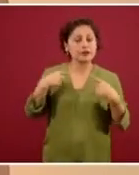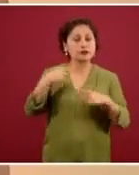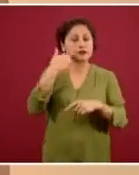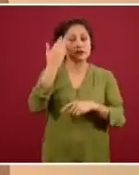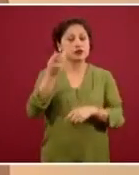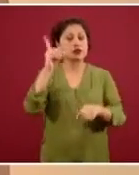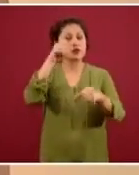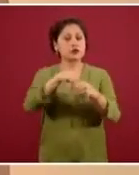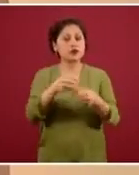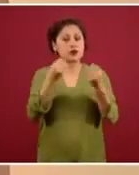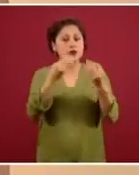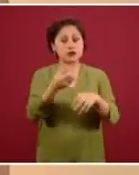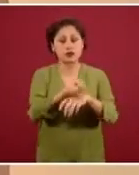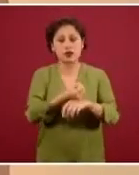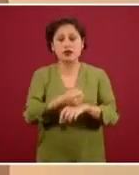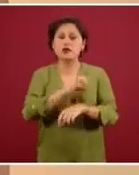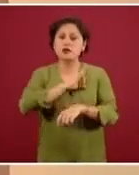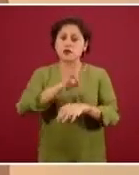banco de sangre.